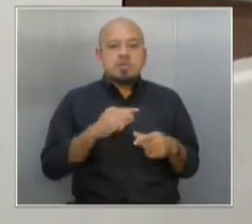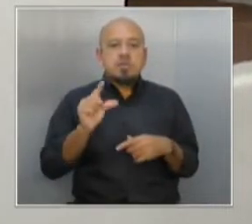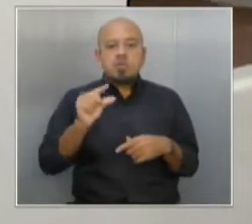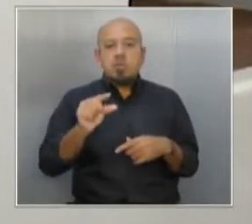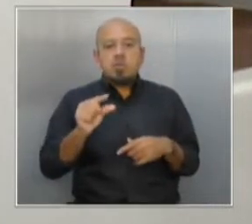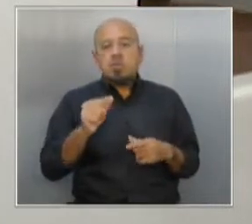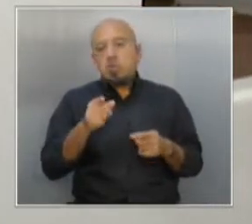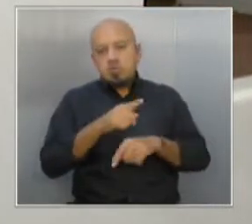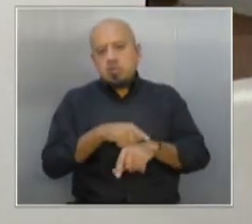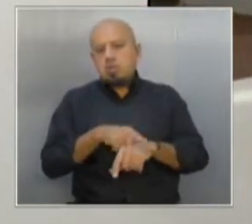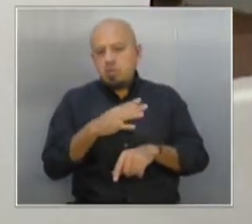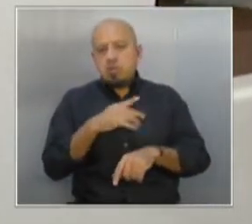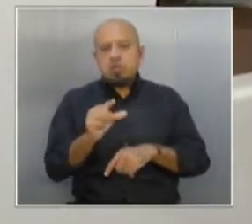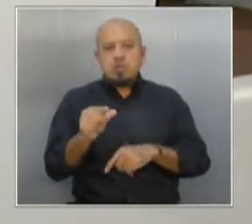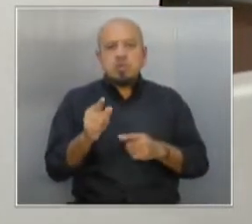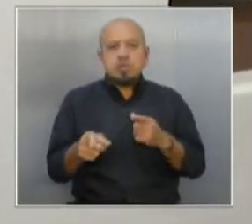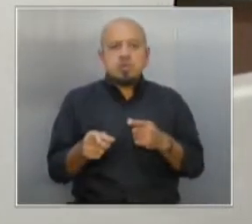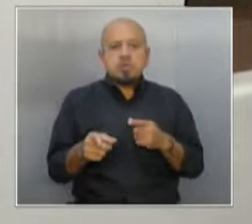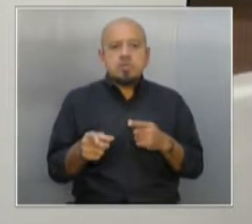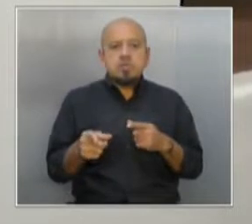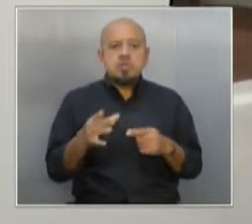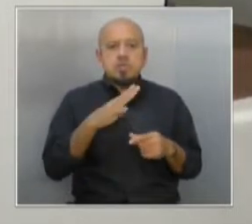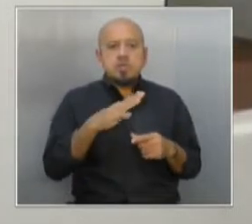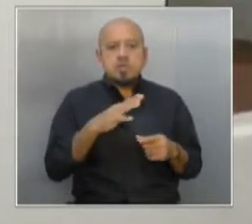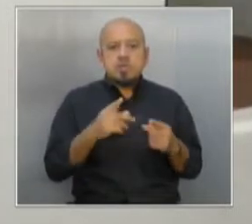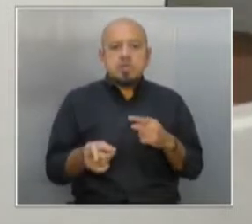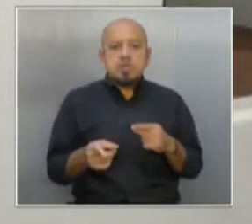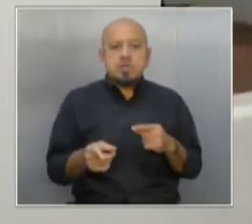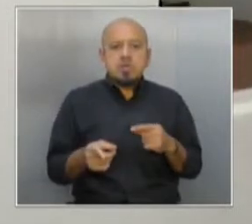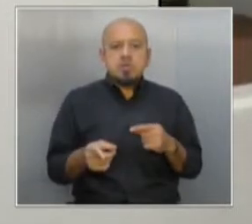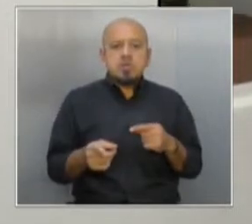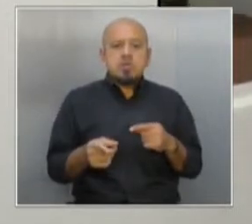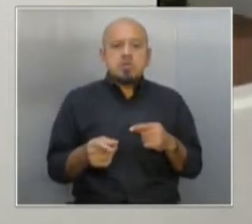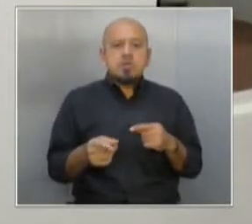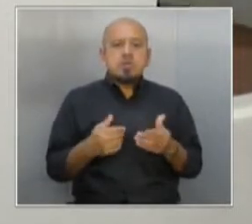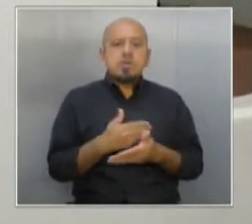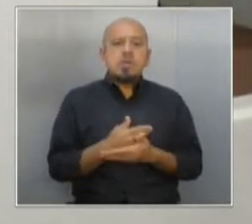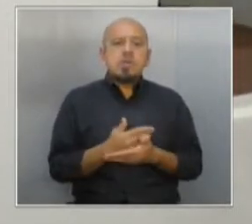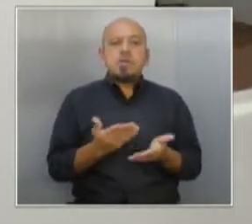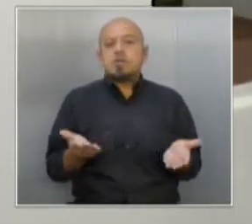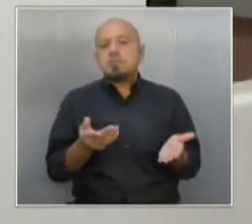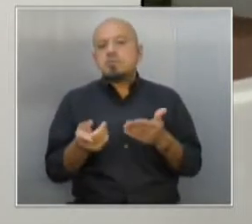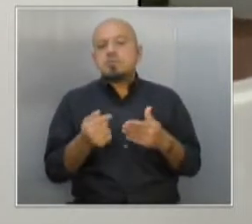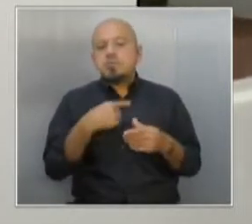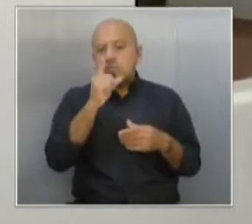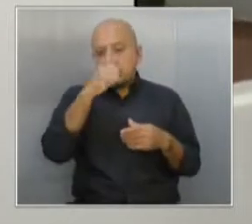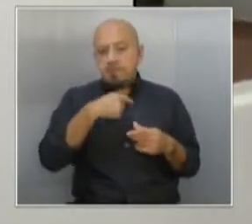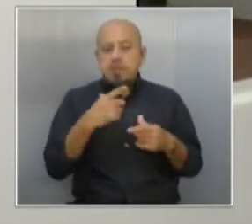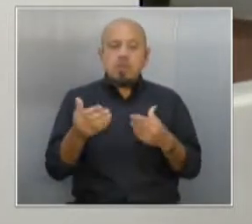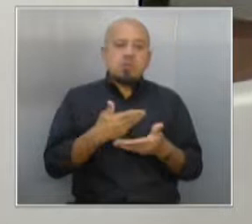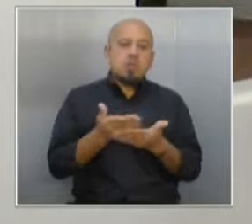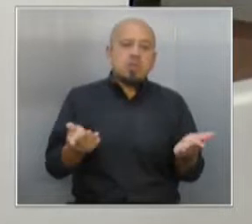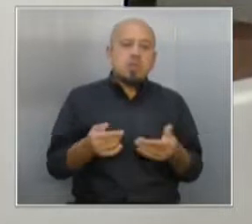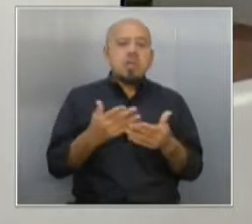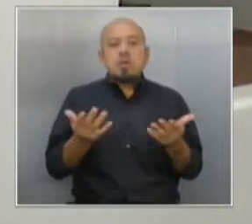tiempo. Y bueno, en general tratan los contenidos de reflejar las inquietudes de montevideanas, montevideanos